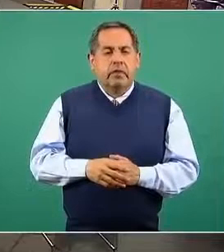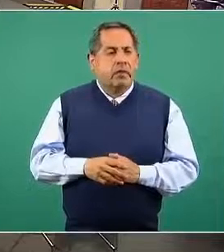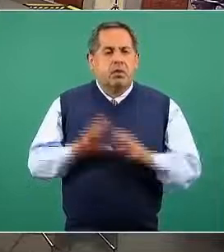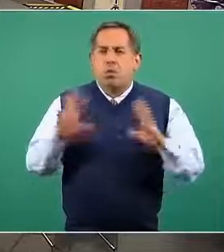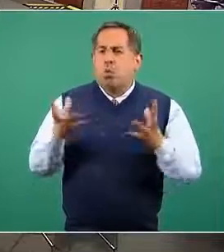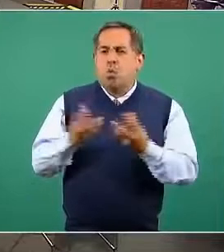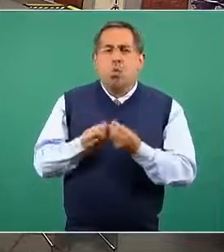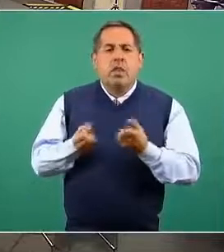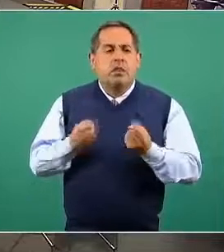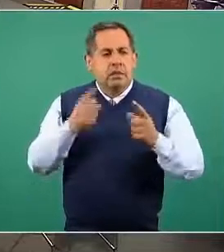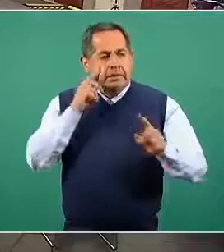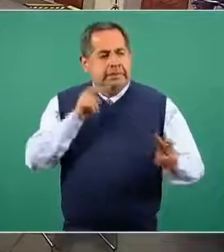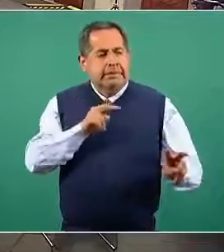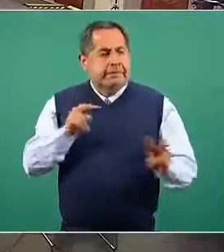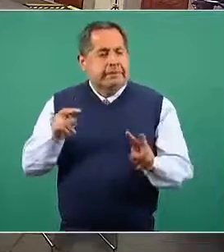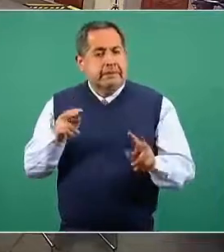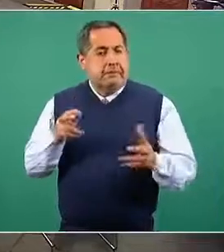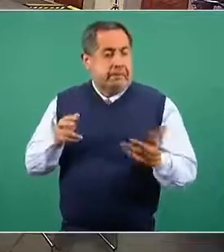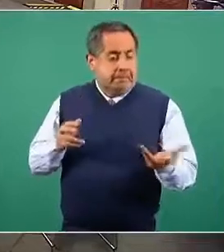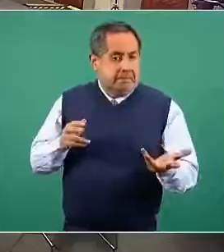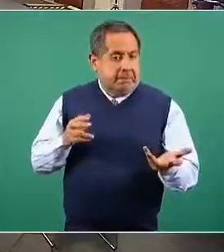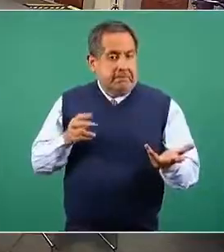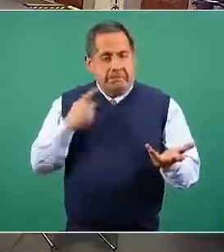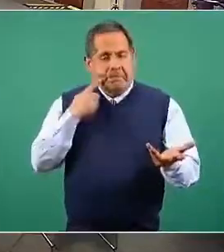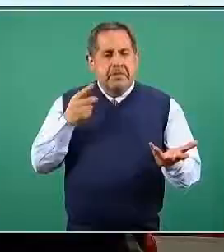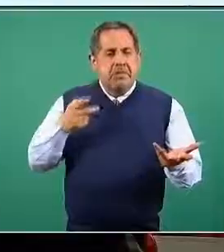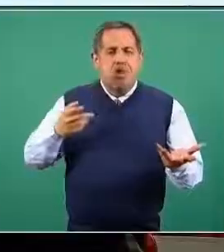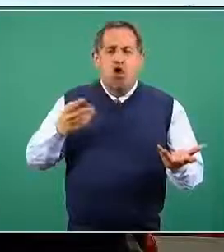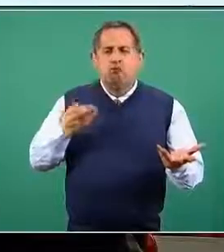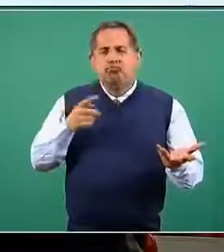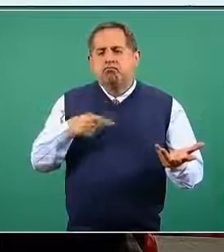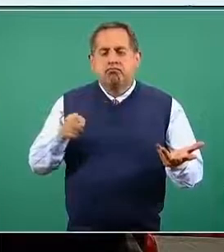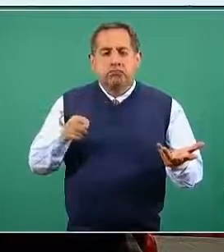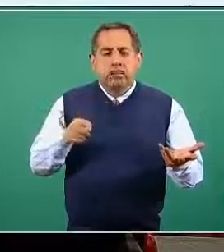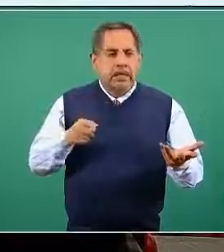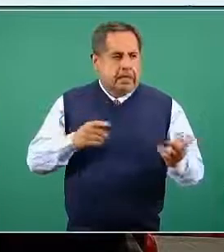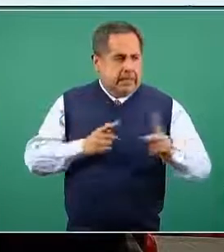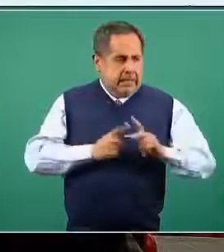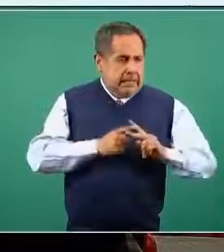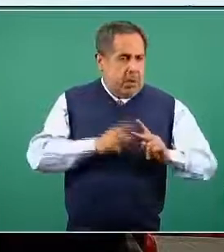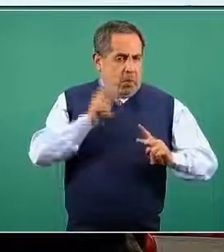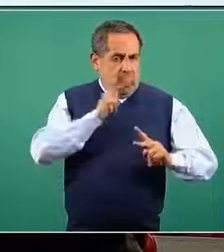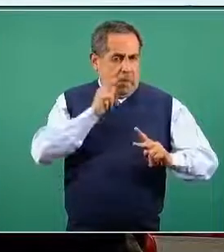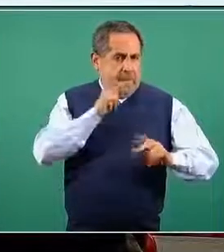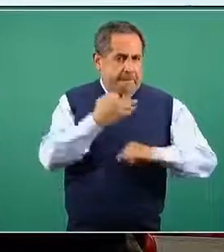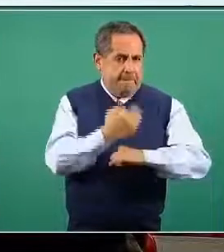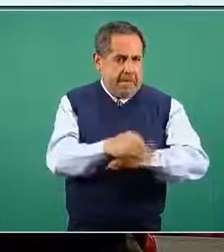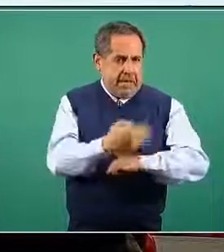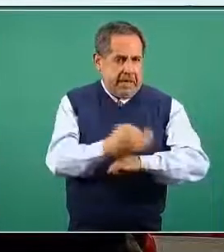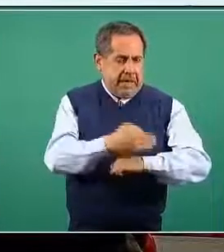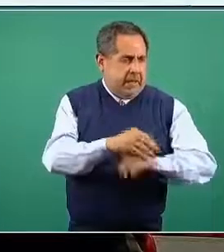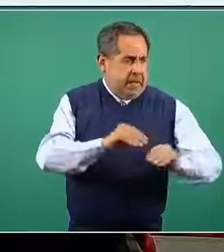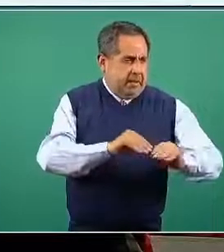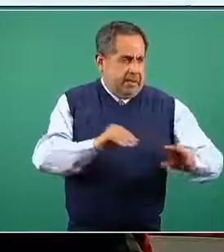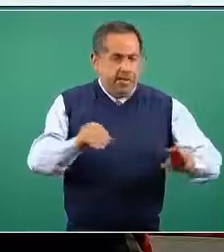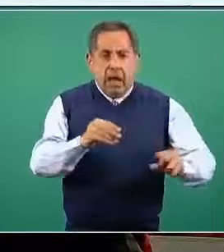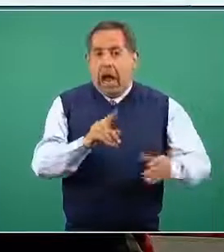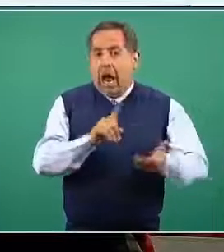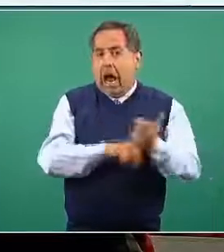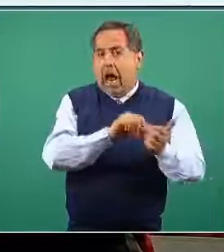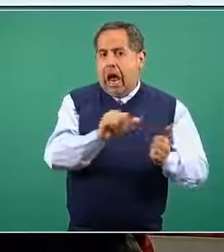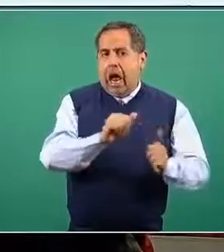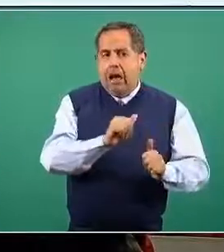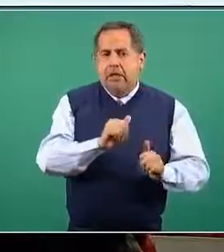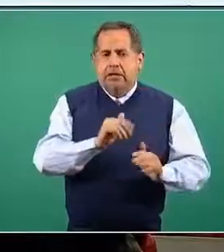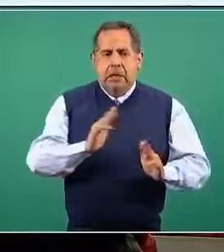acumulación, y vean ustedes cómo tuvimos un periodo de calibración en donde vacunamos exclusivamente en unidades militares